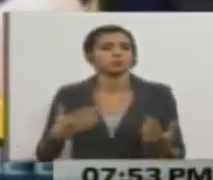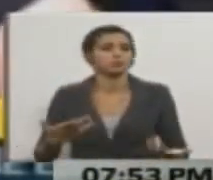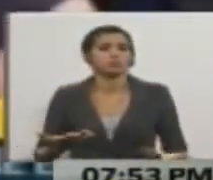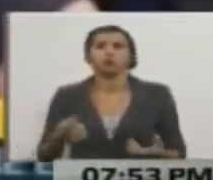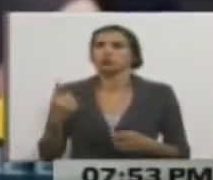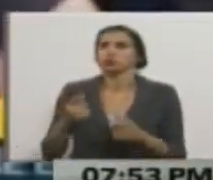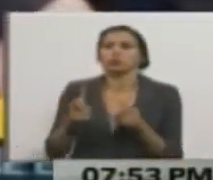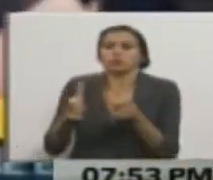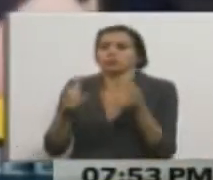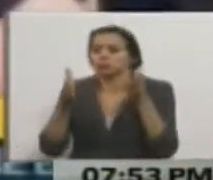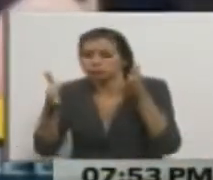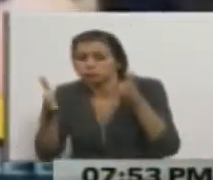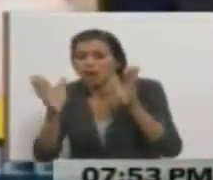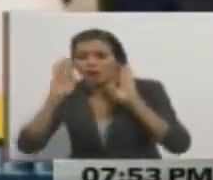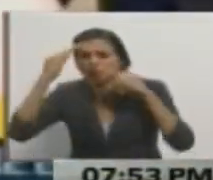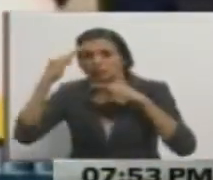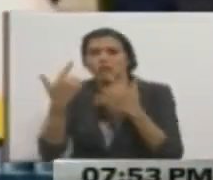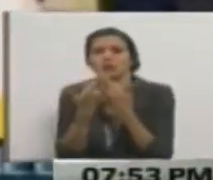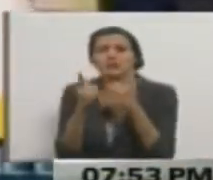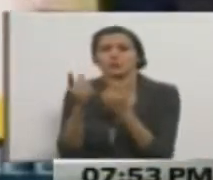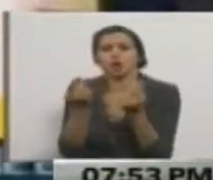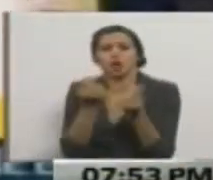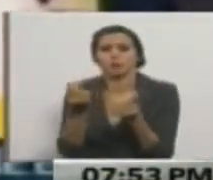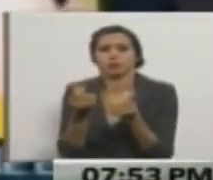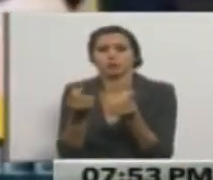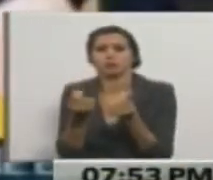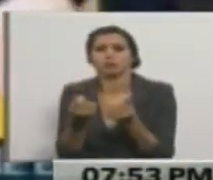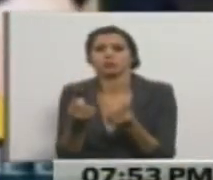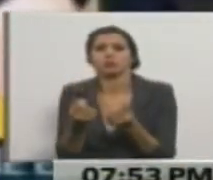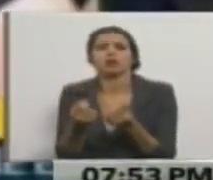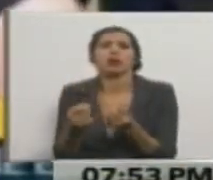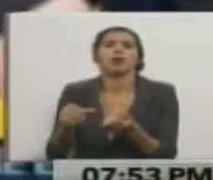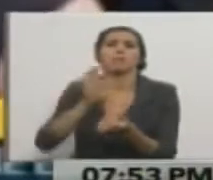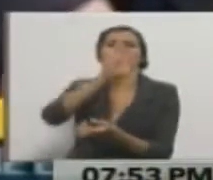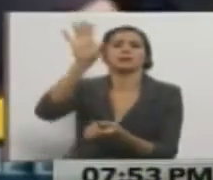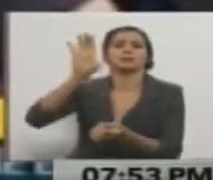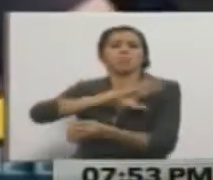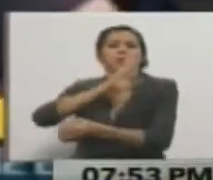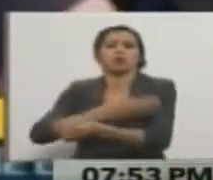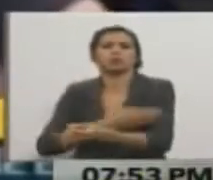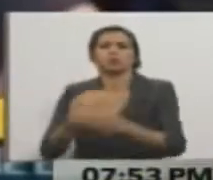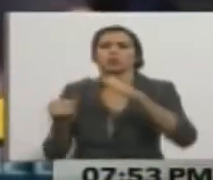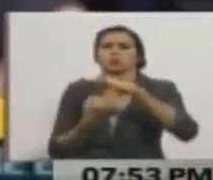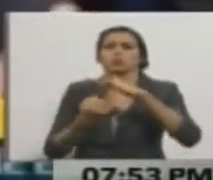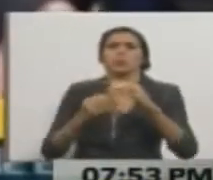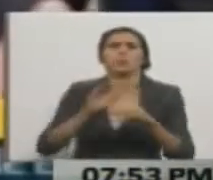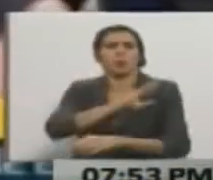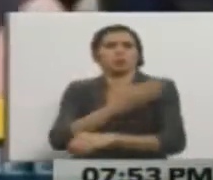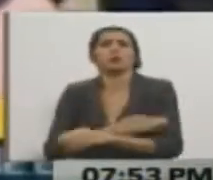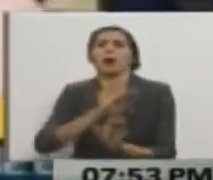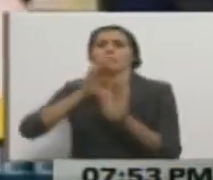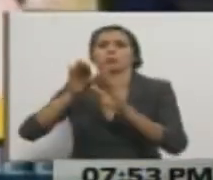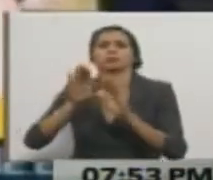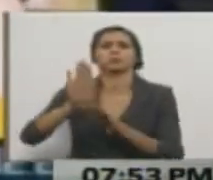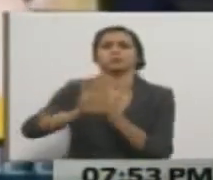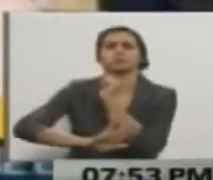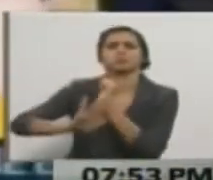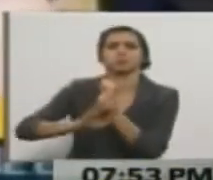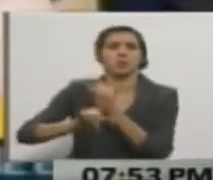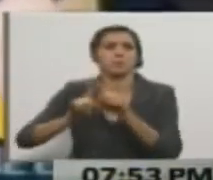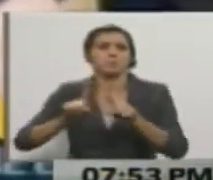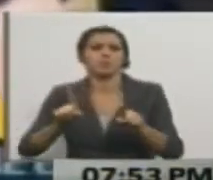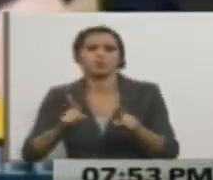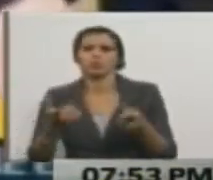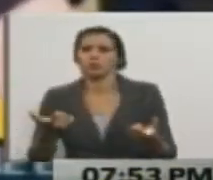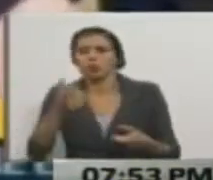proteger al liberalismo económico de los centros hegemónicos de poder, pretendiendo restar gobernanza a los pueblos y